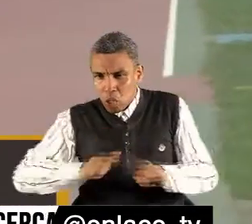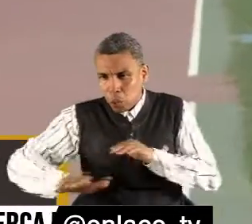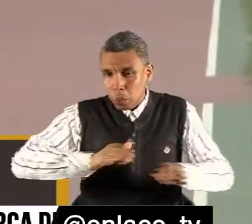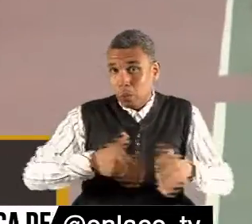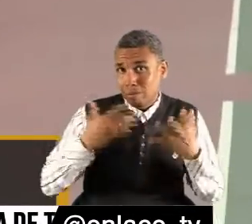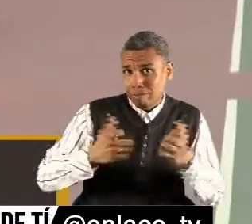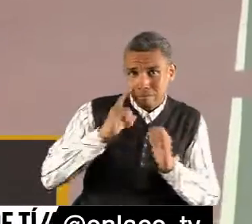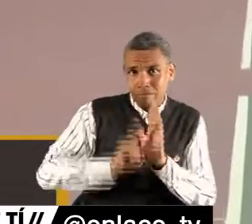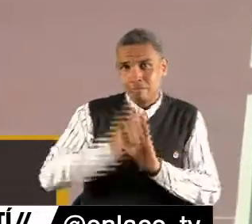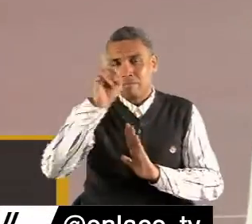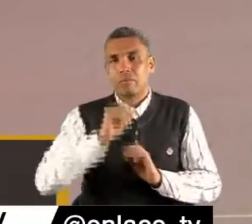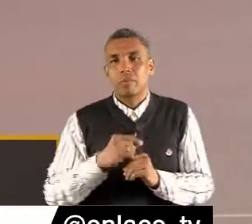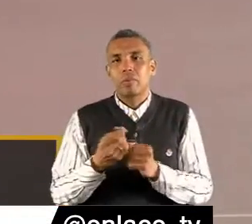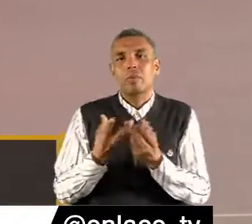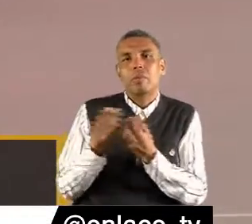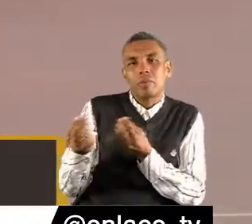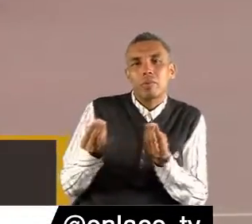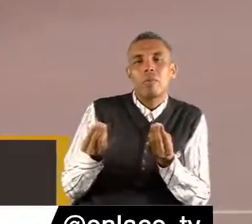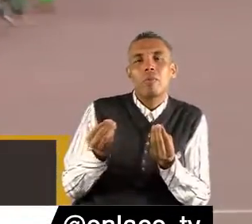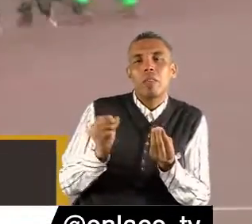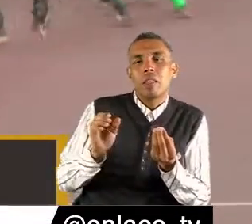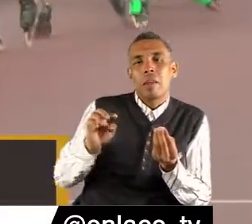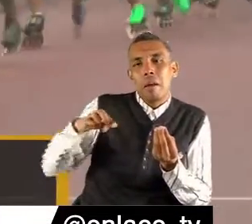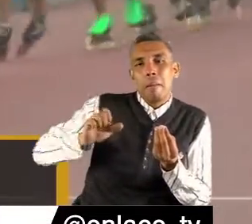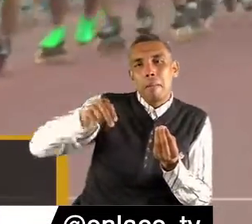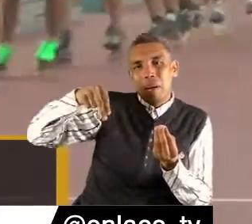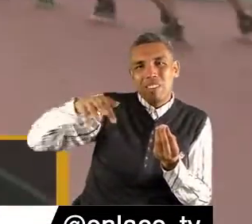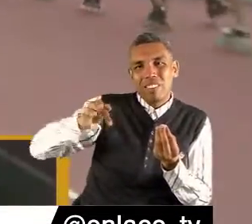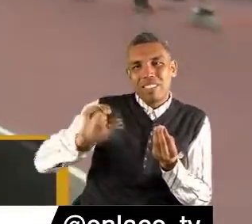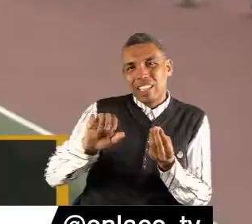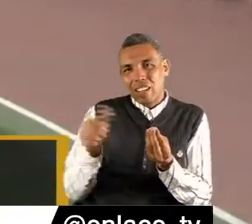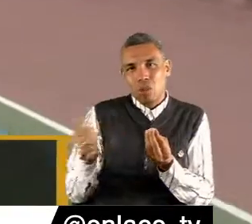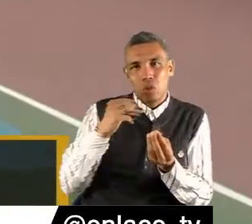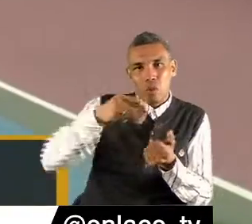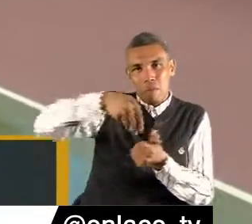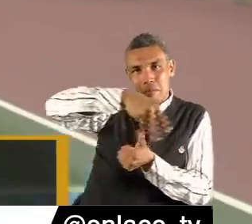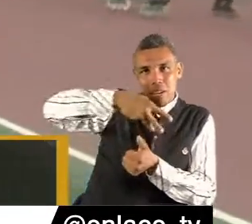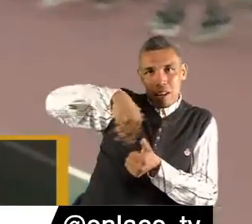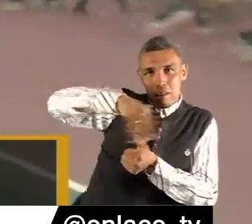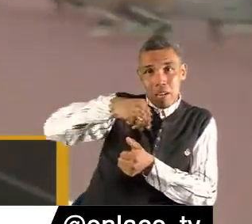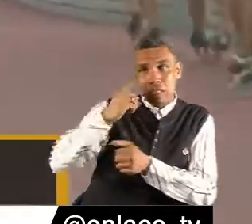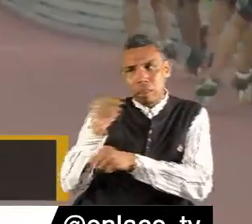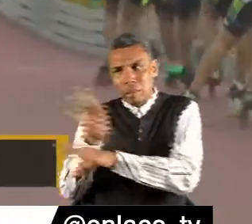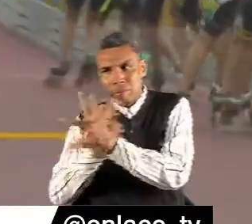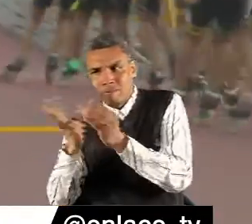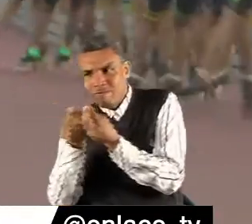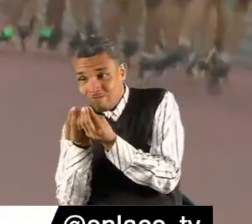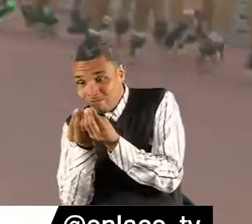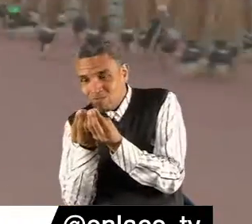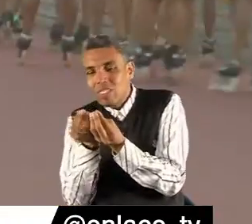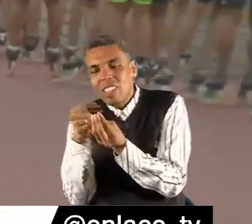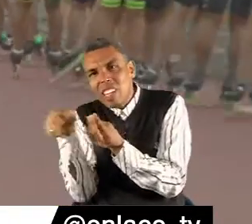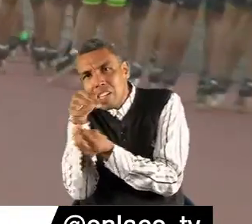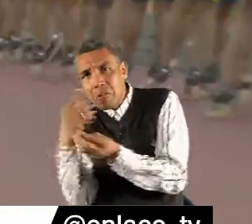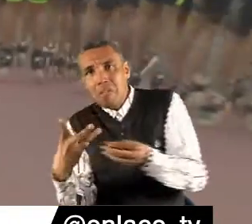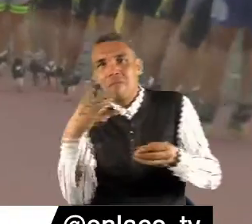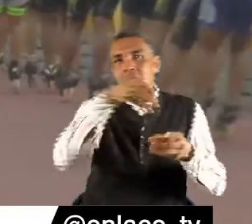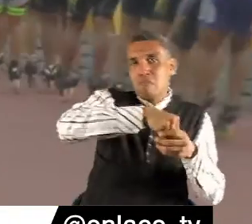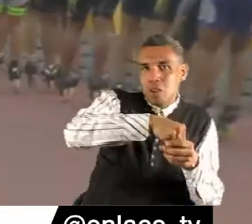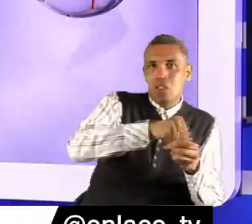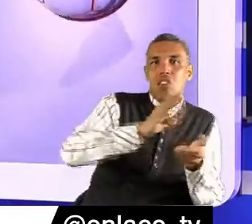de los clubes Panteras y Miramar hacen parte del nuevo proceso porteño y con ellos se busca figurar de nuevo a escala